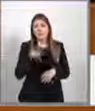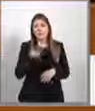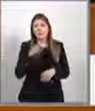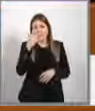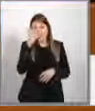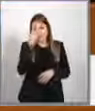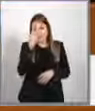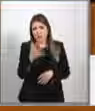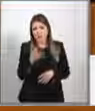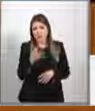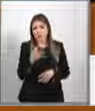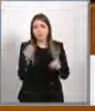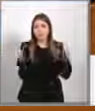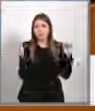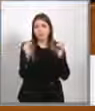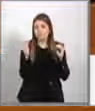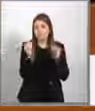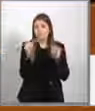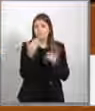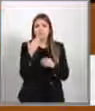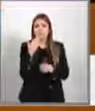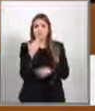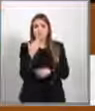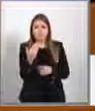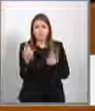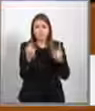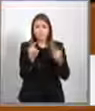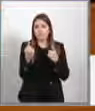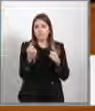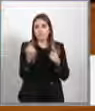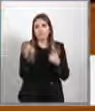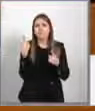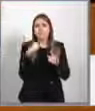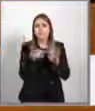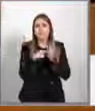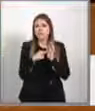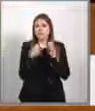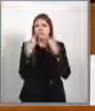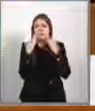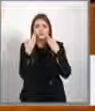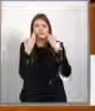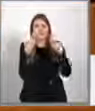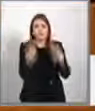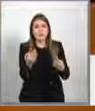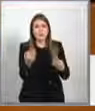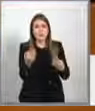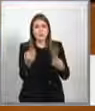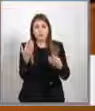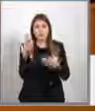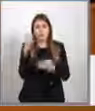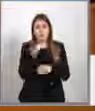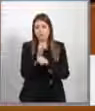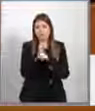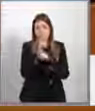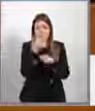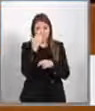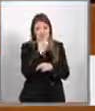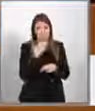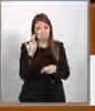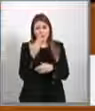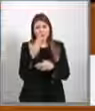un debate parlamentario de altura, que se base en argumentos y en un análisis sustantivo, con ánimo de